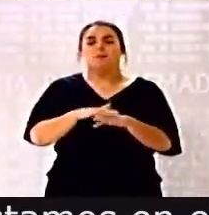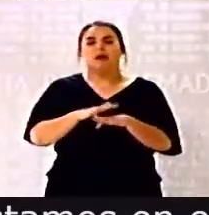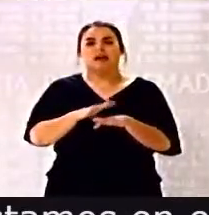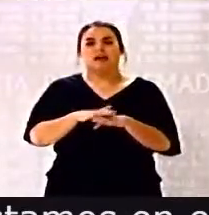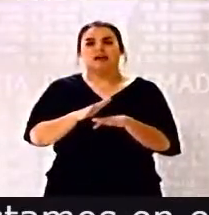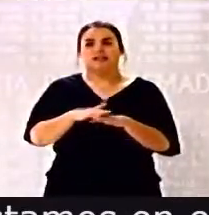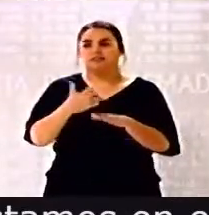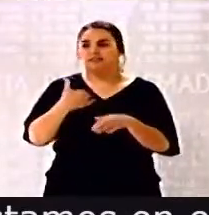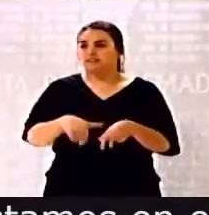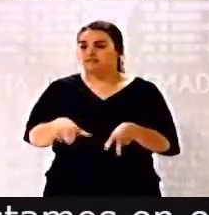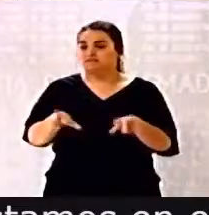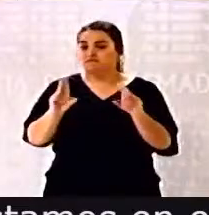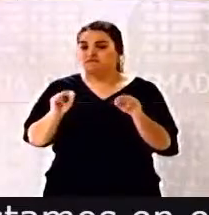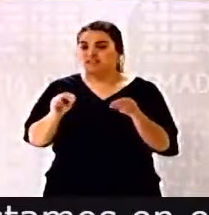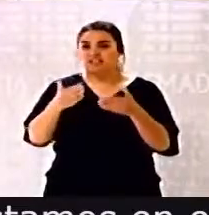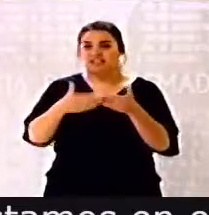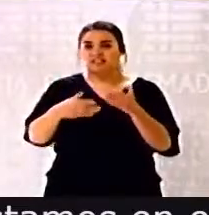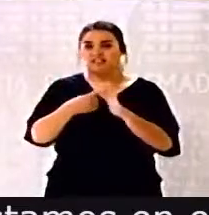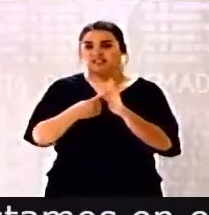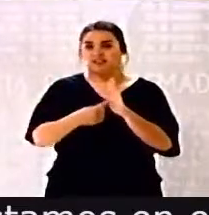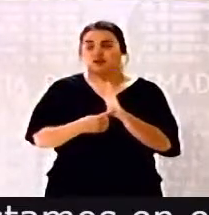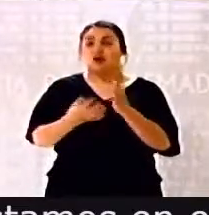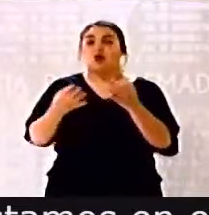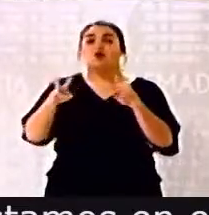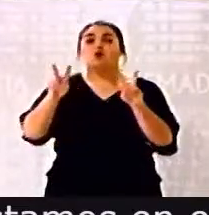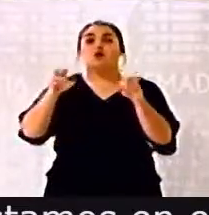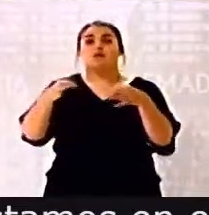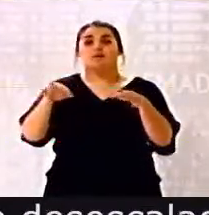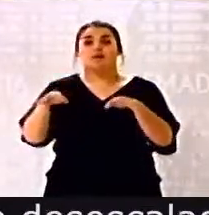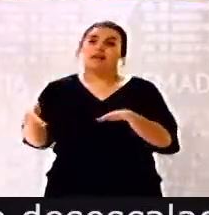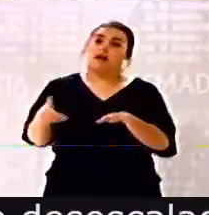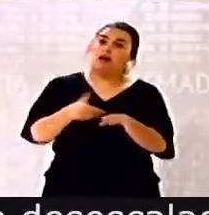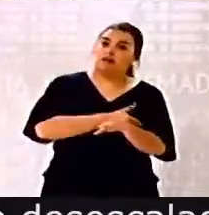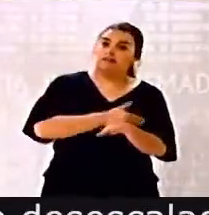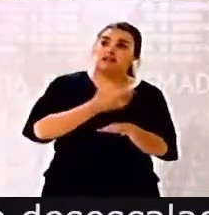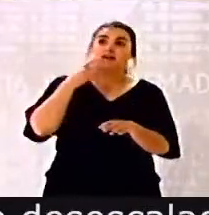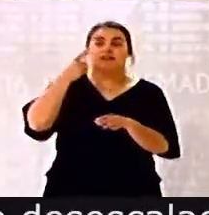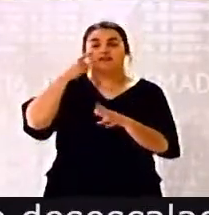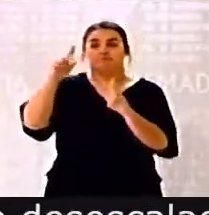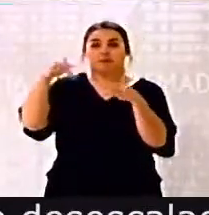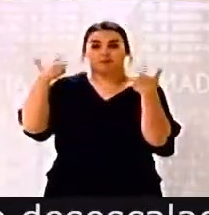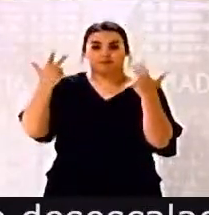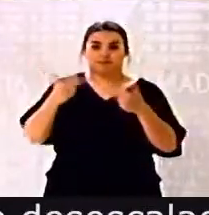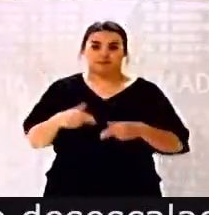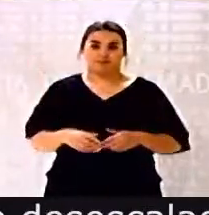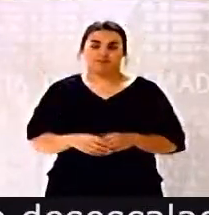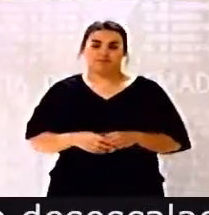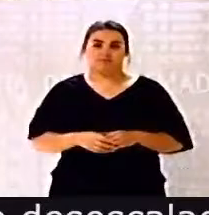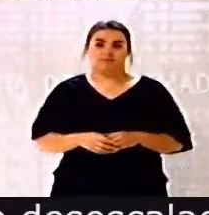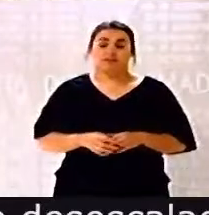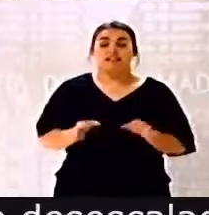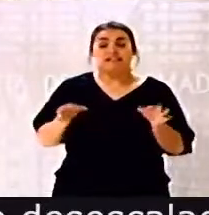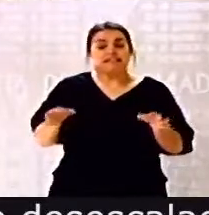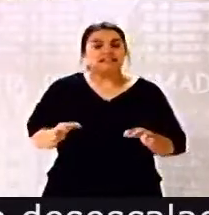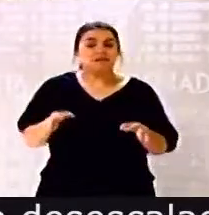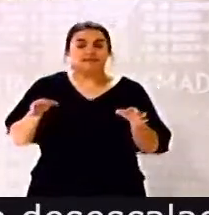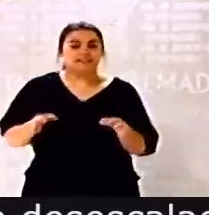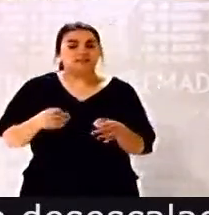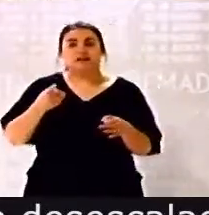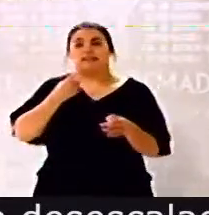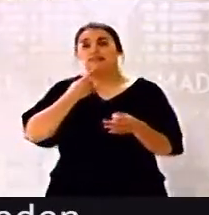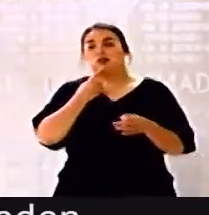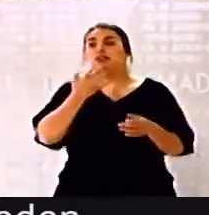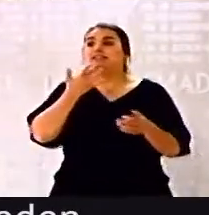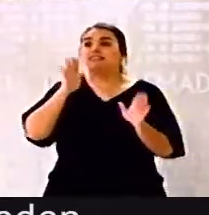de finalización de la desescalada antes de pasar a la nueva normalidad, si nos lo conceden. Y, como siempre les digo, si